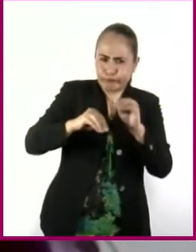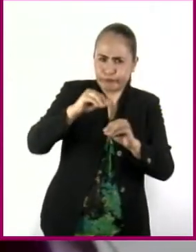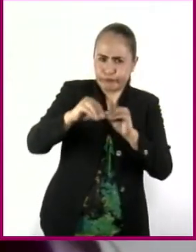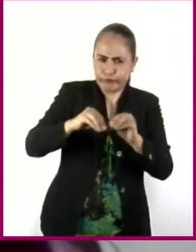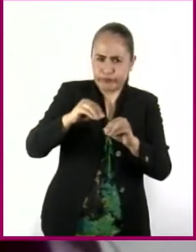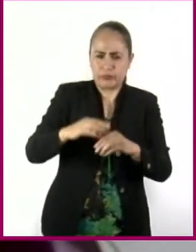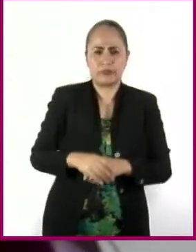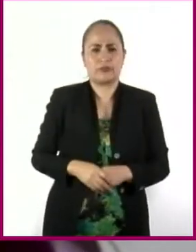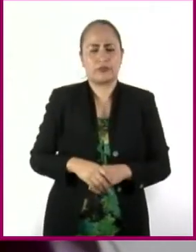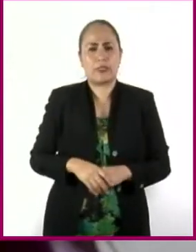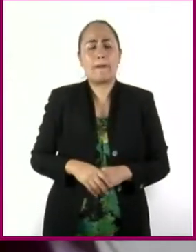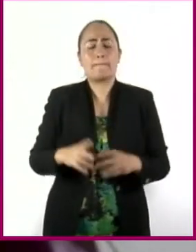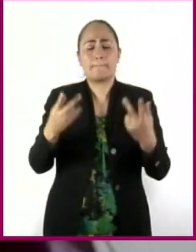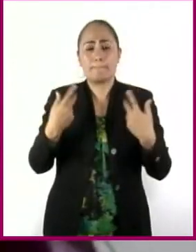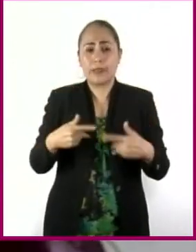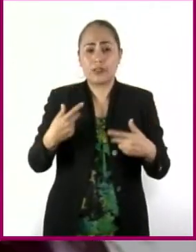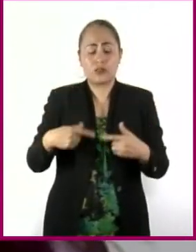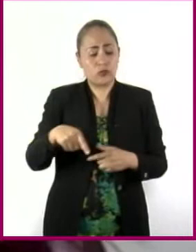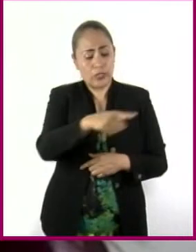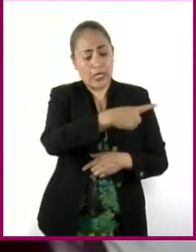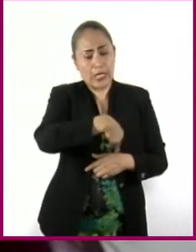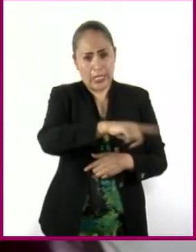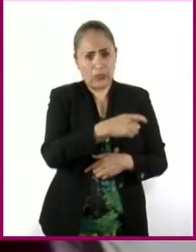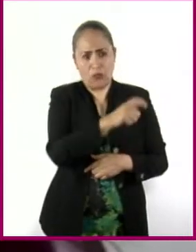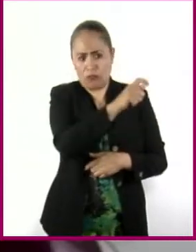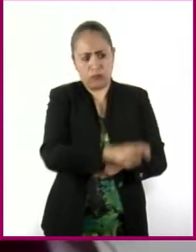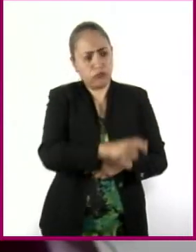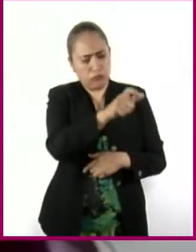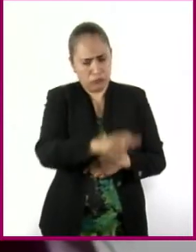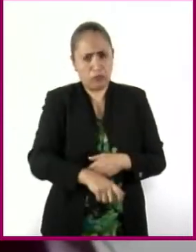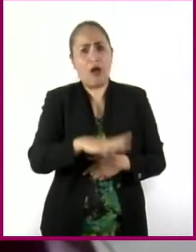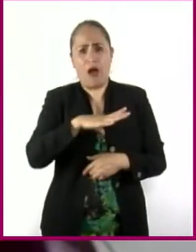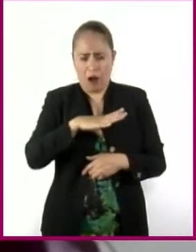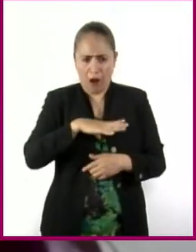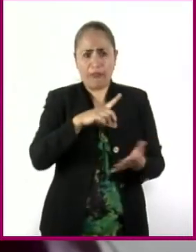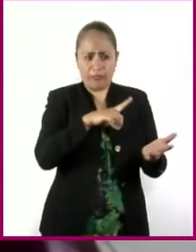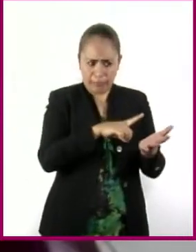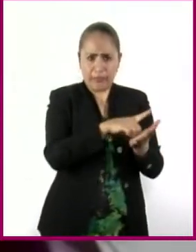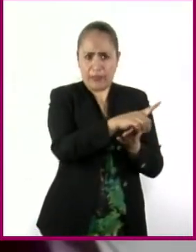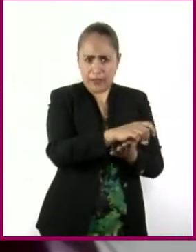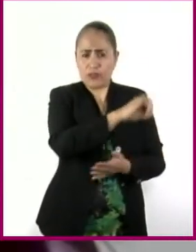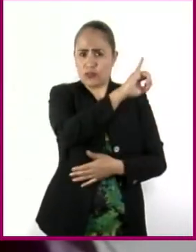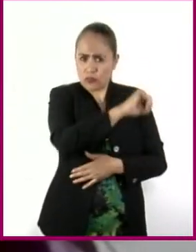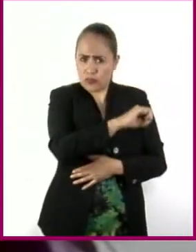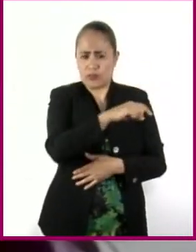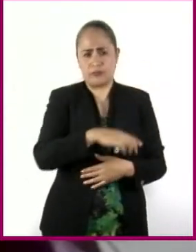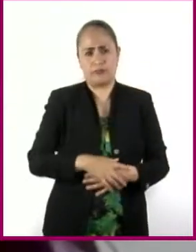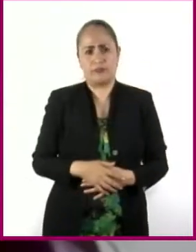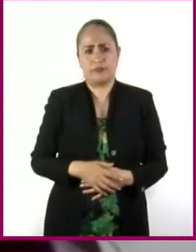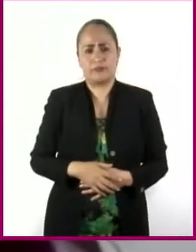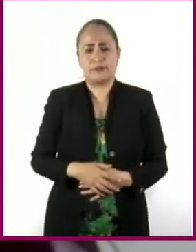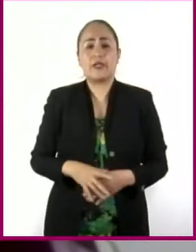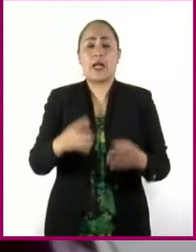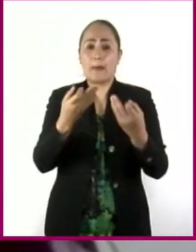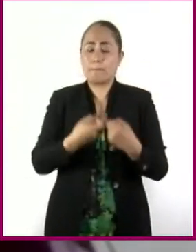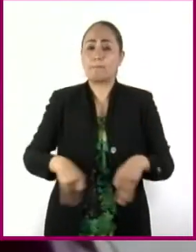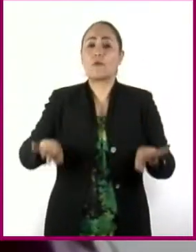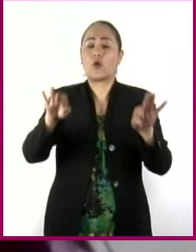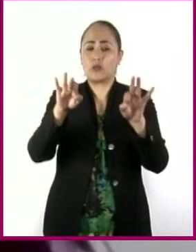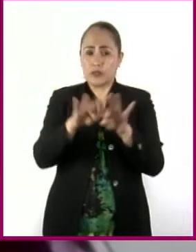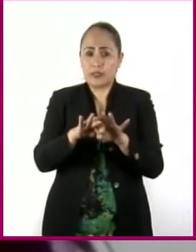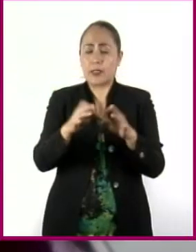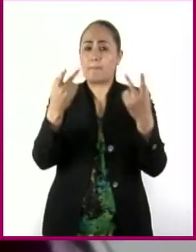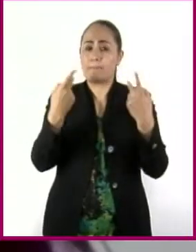a reconocer a las personas como sujetos de derecho. Es importante que también